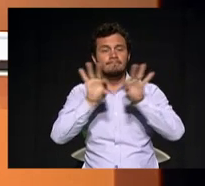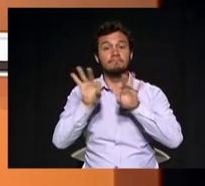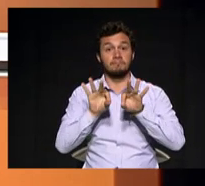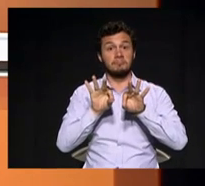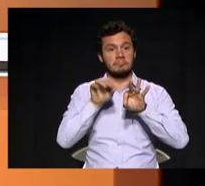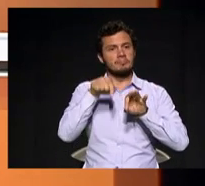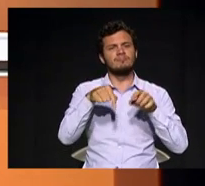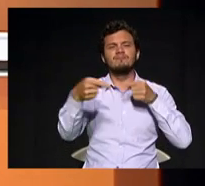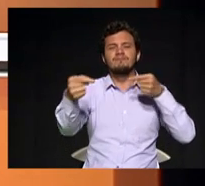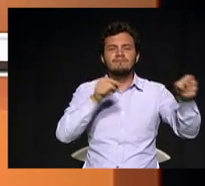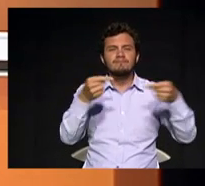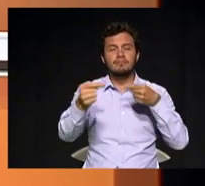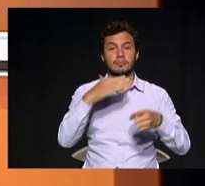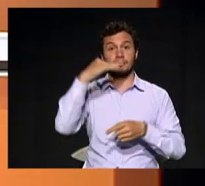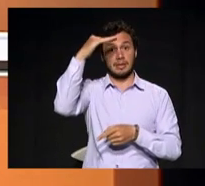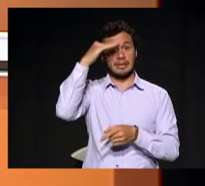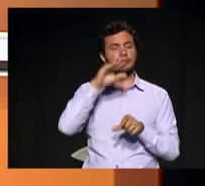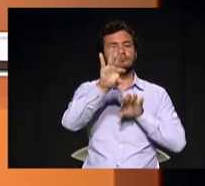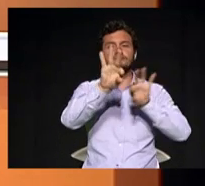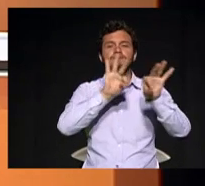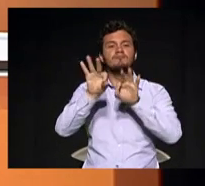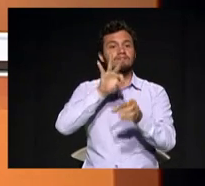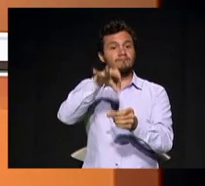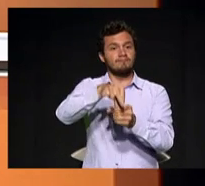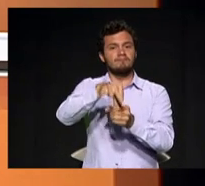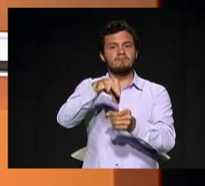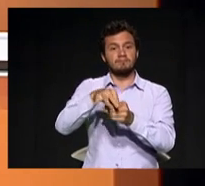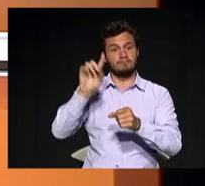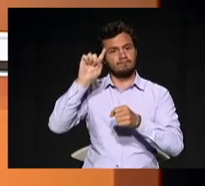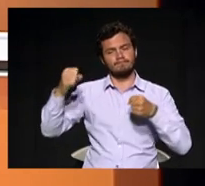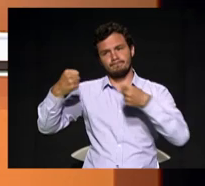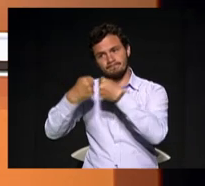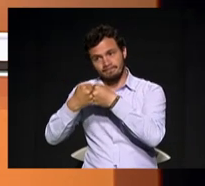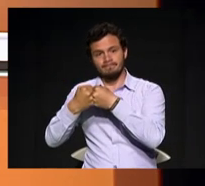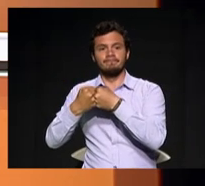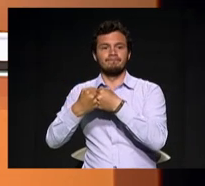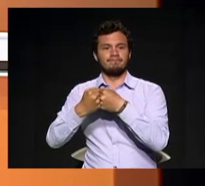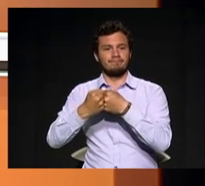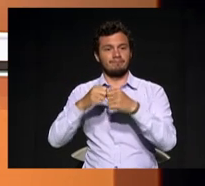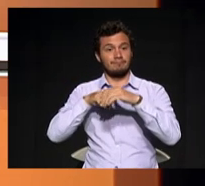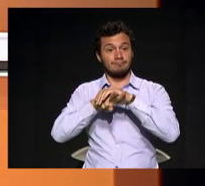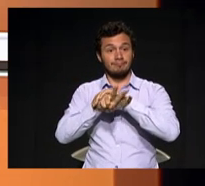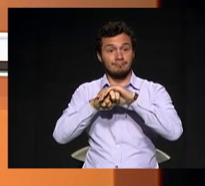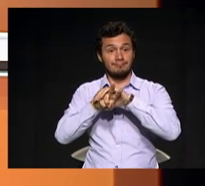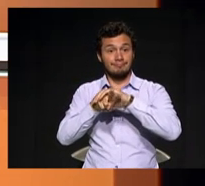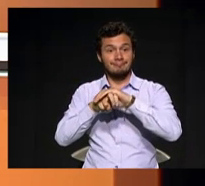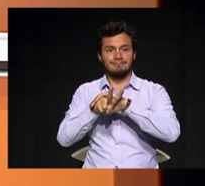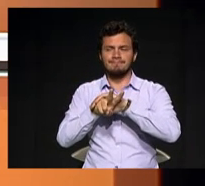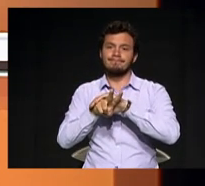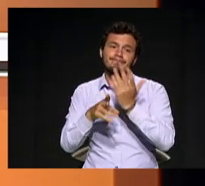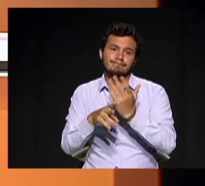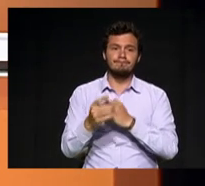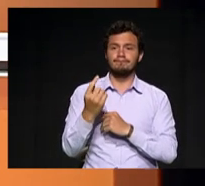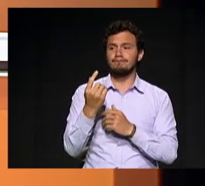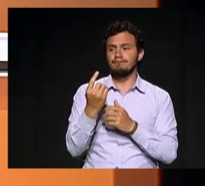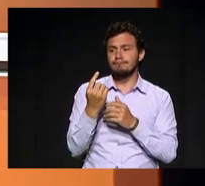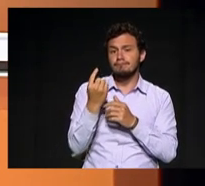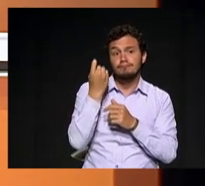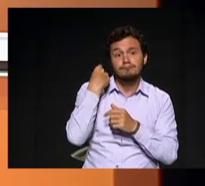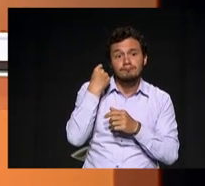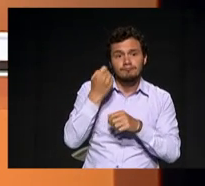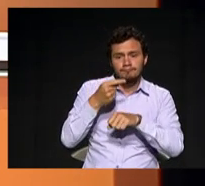diseñado para ser realizado una alianza de noticias caracol sin embargo hay que decir que en las últimas horas noticias caracol